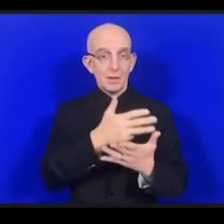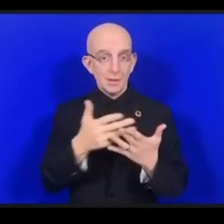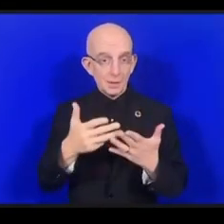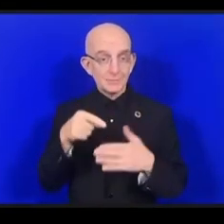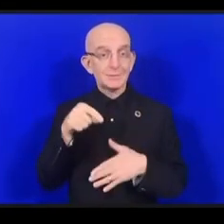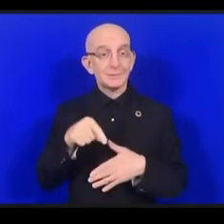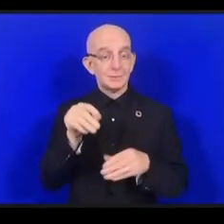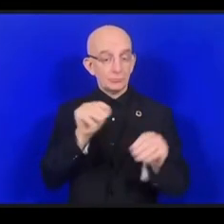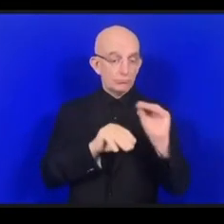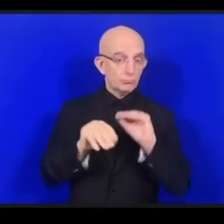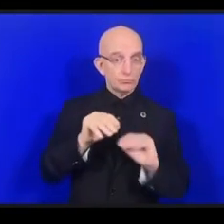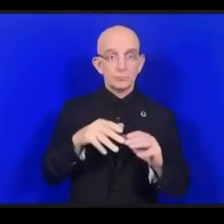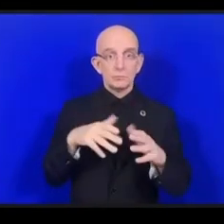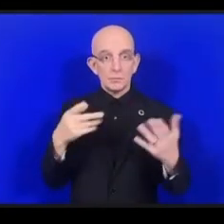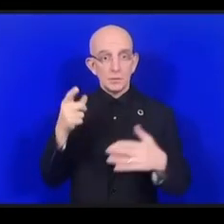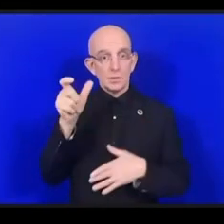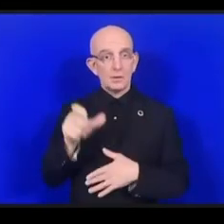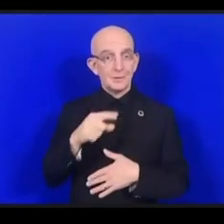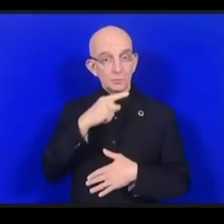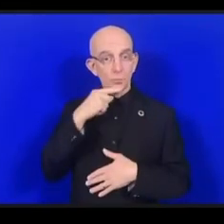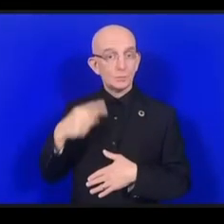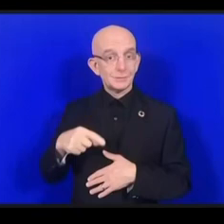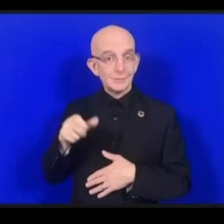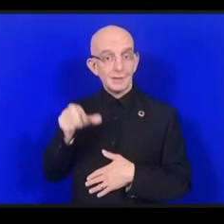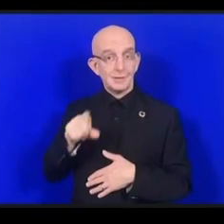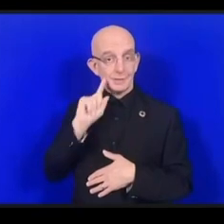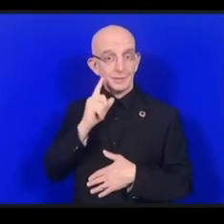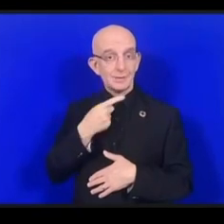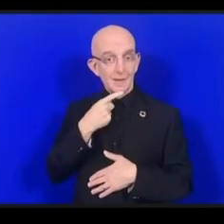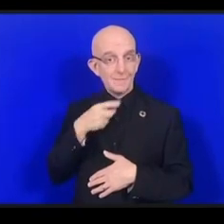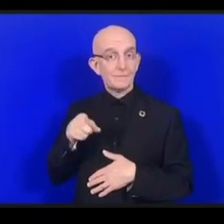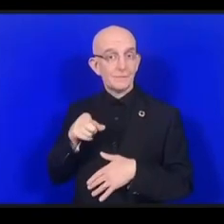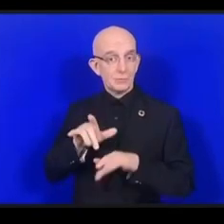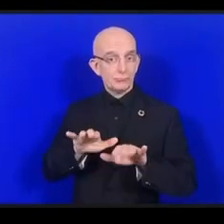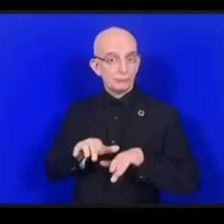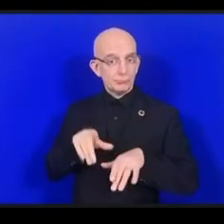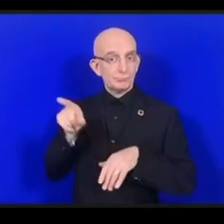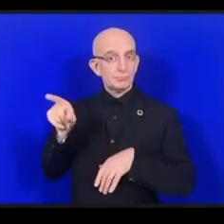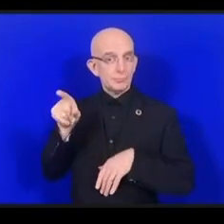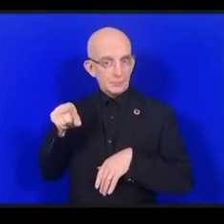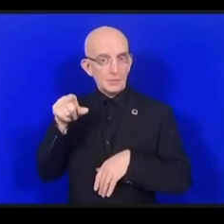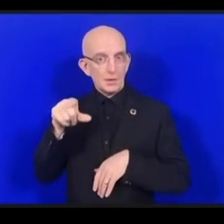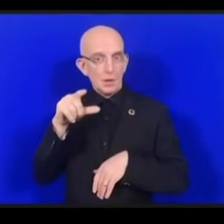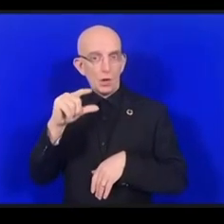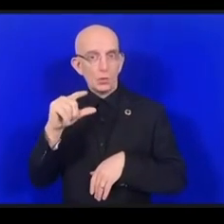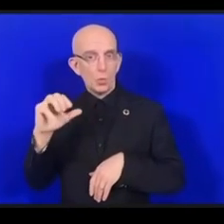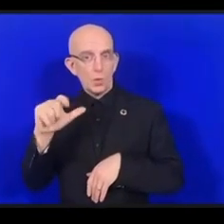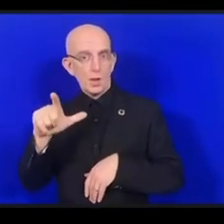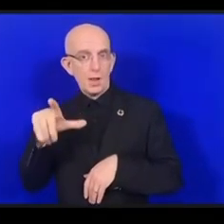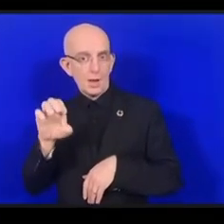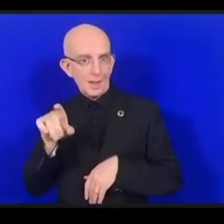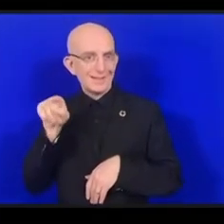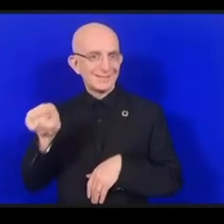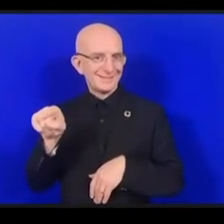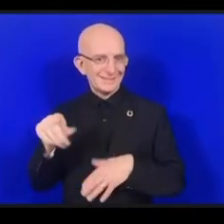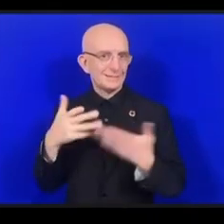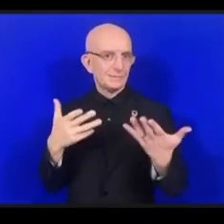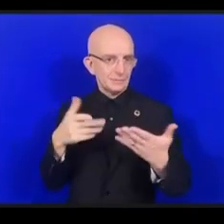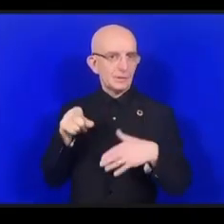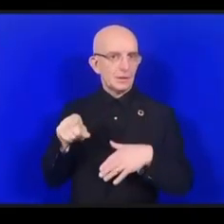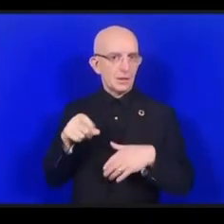quiero destacar que las personas que tienen estas discapacidades También tienen la para ayudarnos a desarrollar